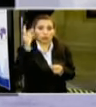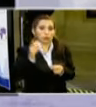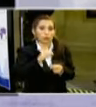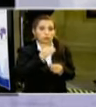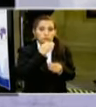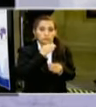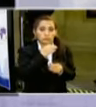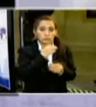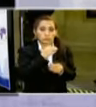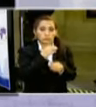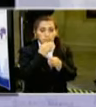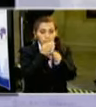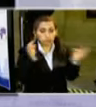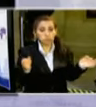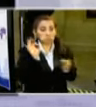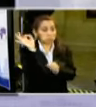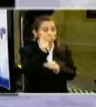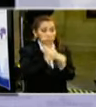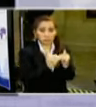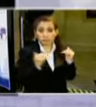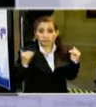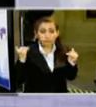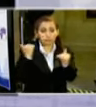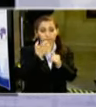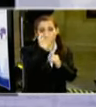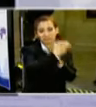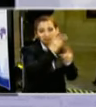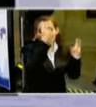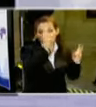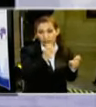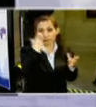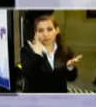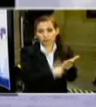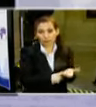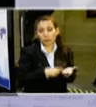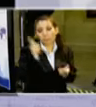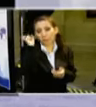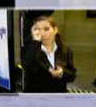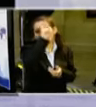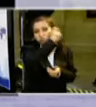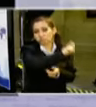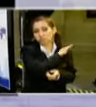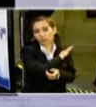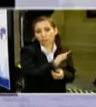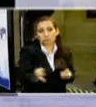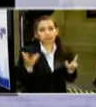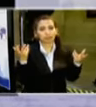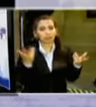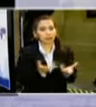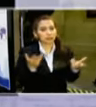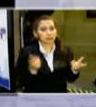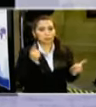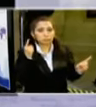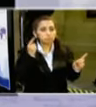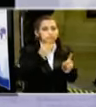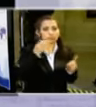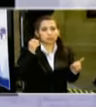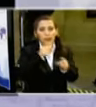republicano. Sin un avance en estos asuntos internos, difícilmente podrán lograrse las